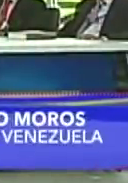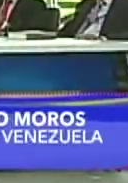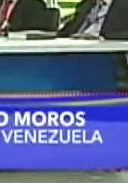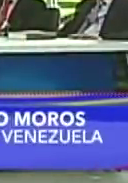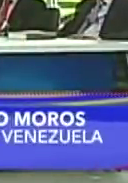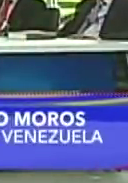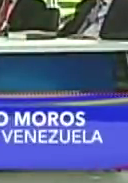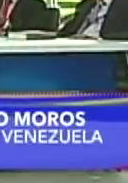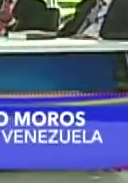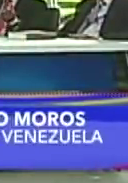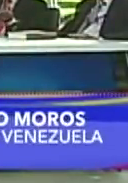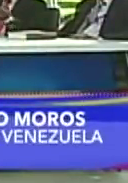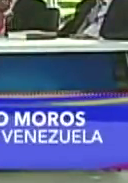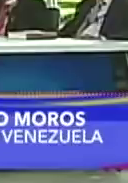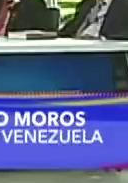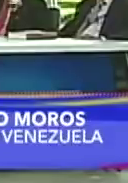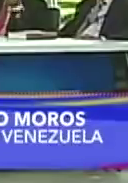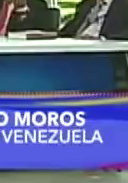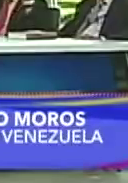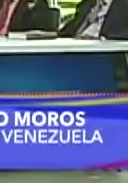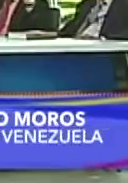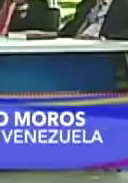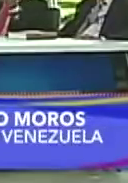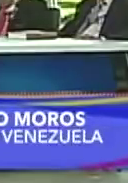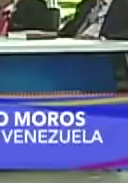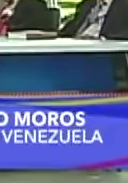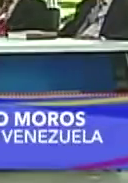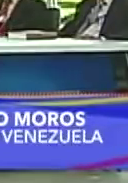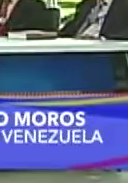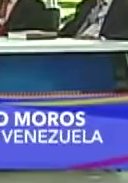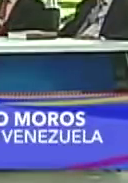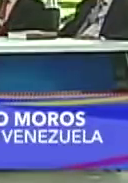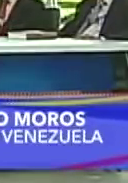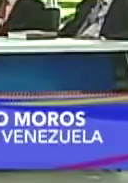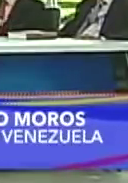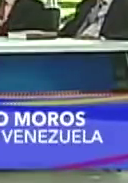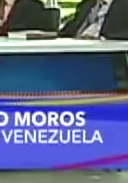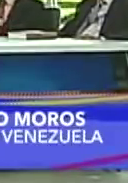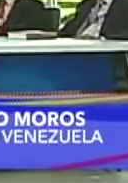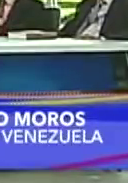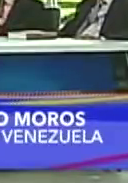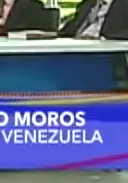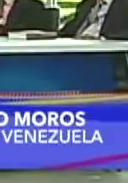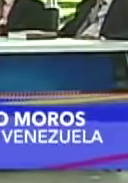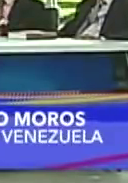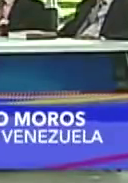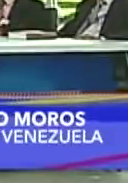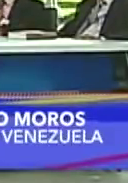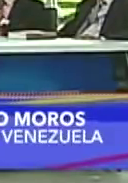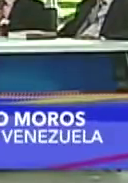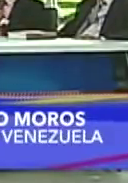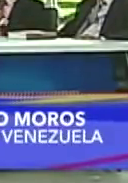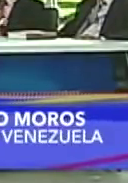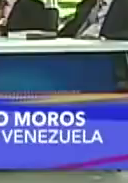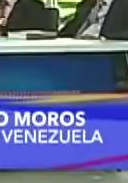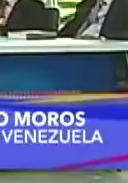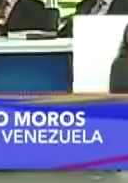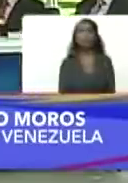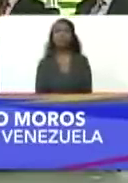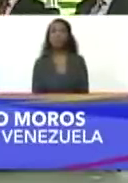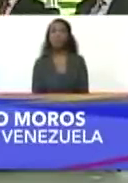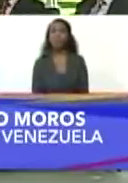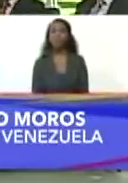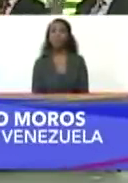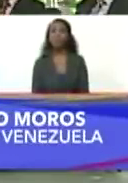Todo mi amor y mi agradecimiento por esta invitación a este encuentro